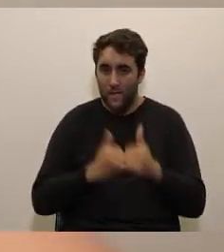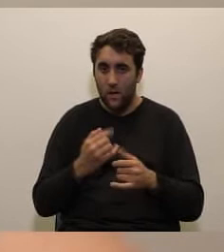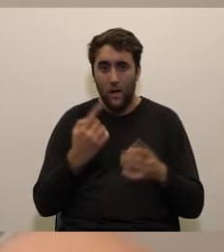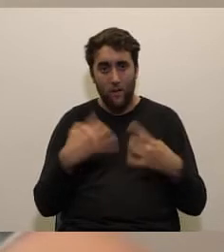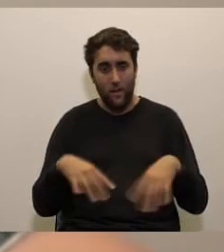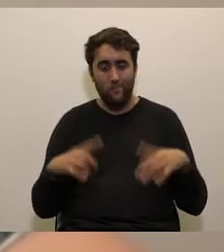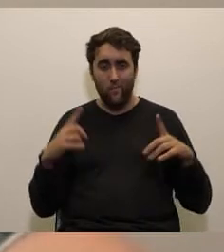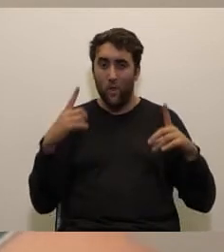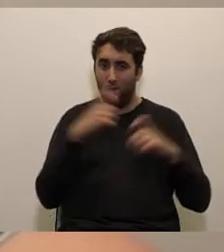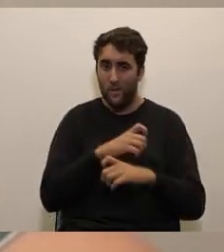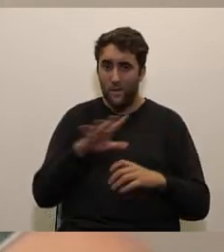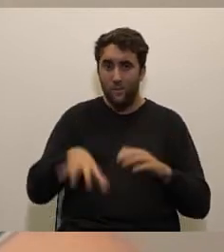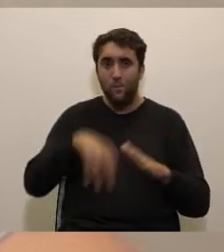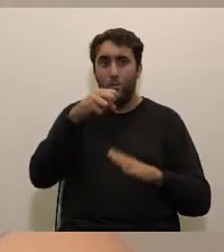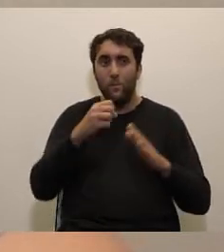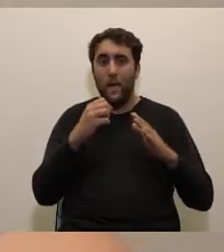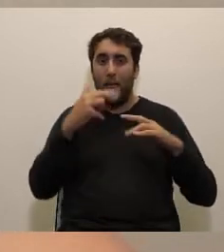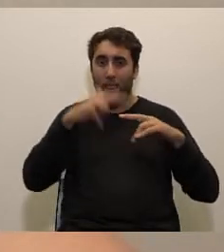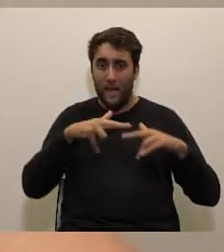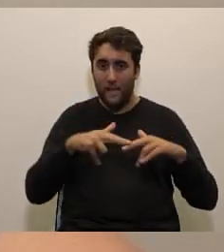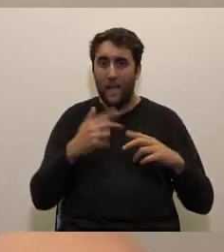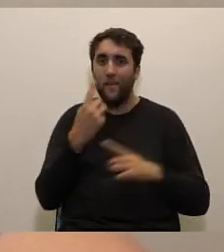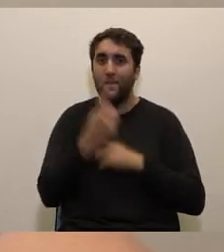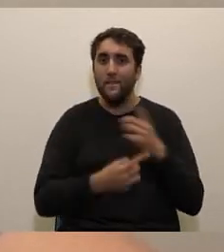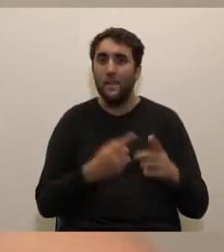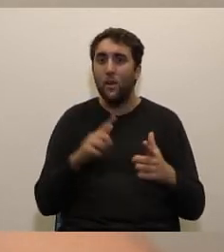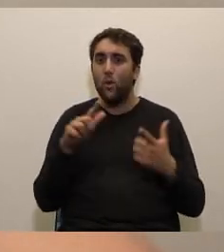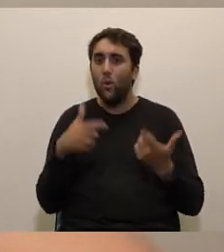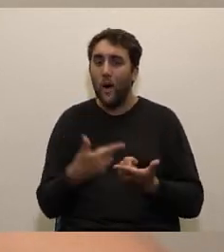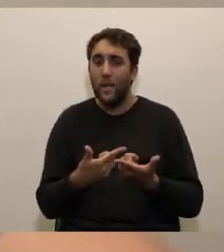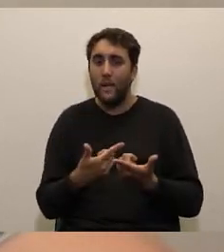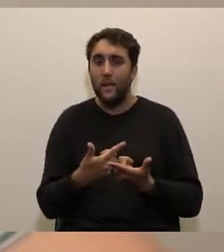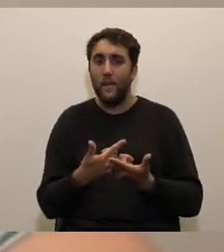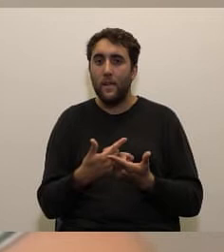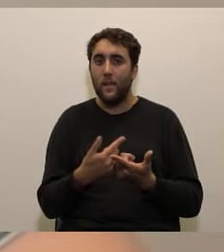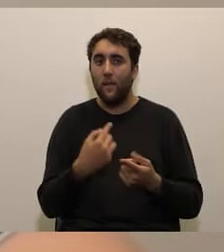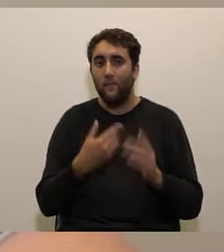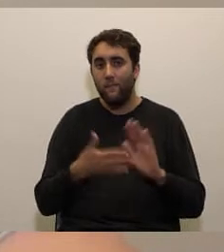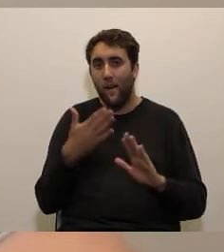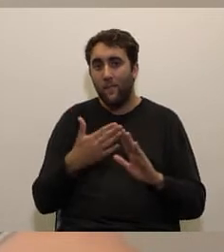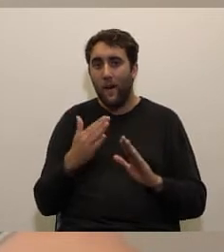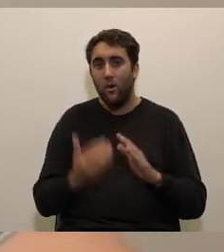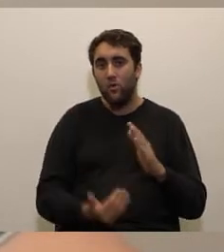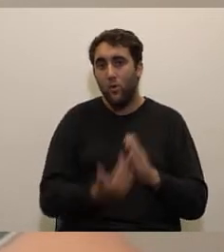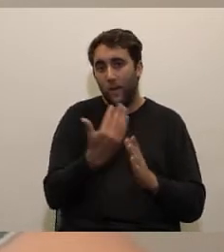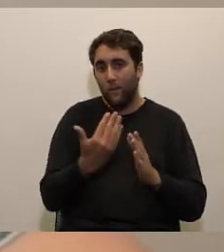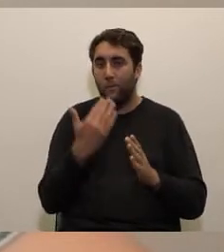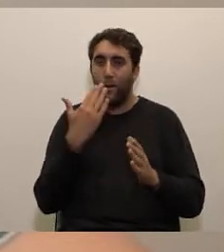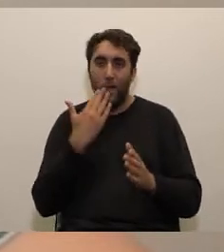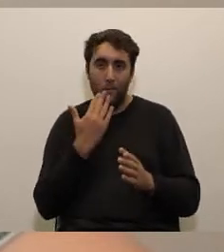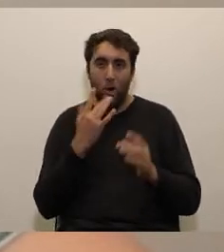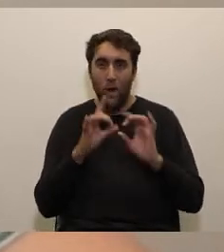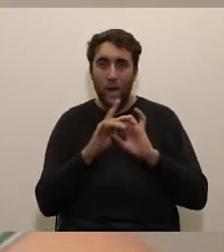y muchas veces no tiene la posibilidad, para poder publicar conocimiento que